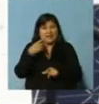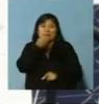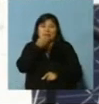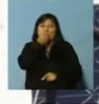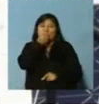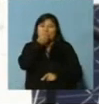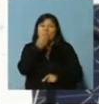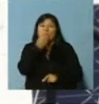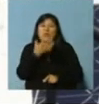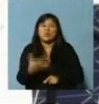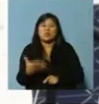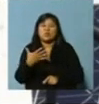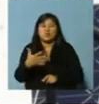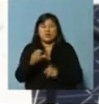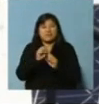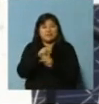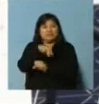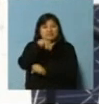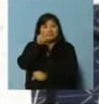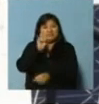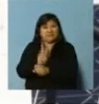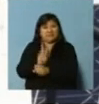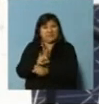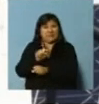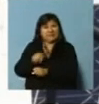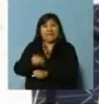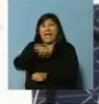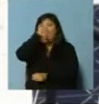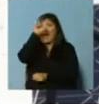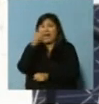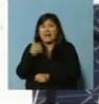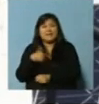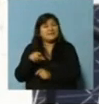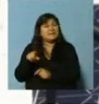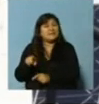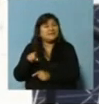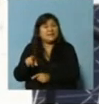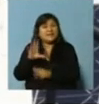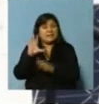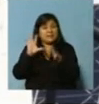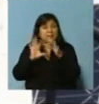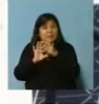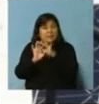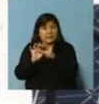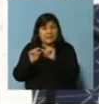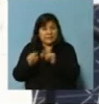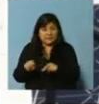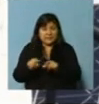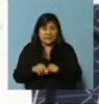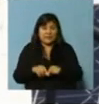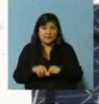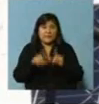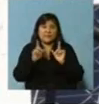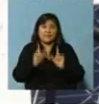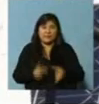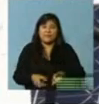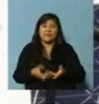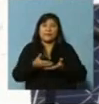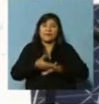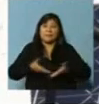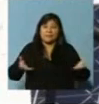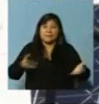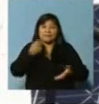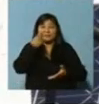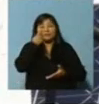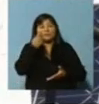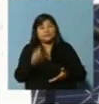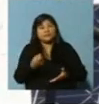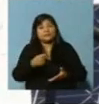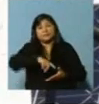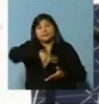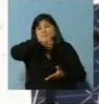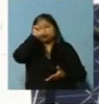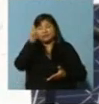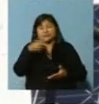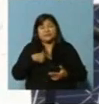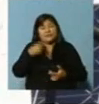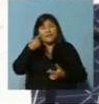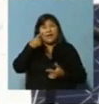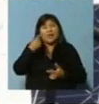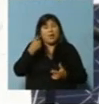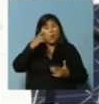cosa increíble lo que es la Argentina. Después también tomaba dimensión del tamaño de la Argentina, ¿no?